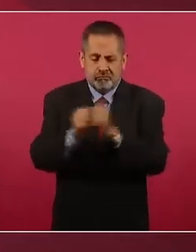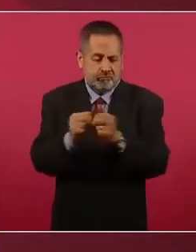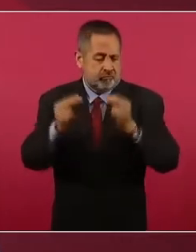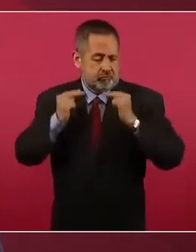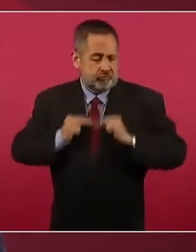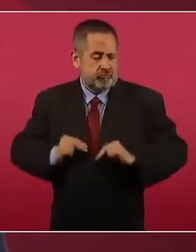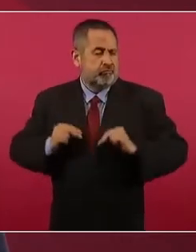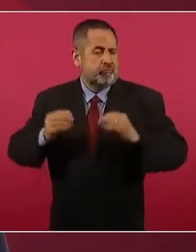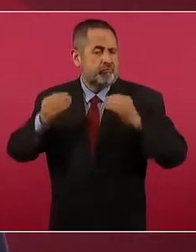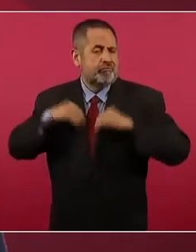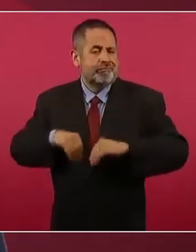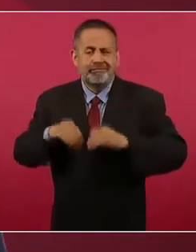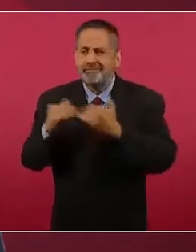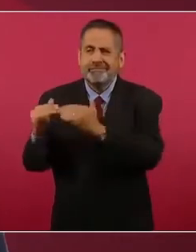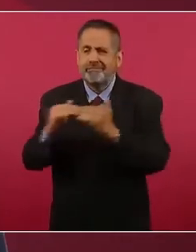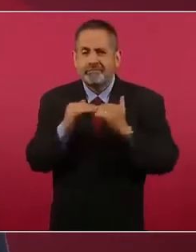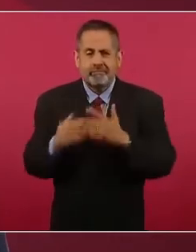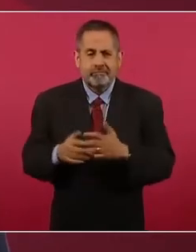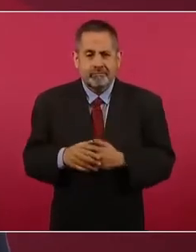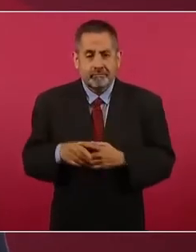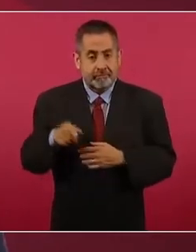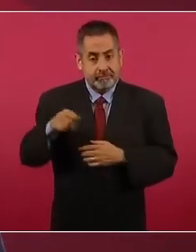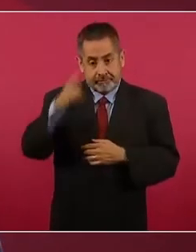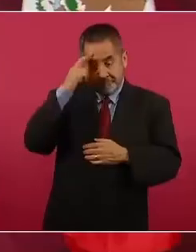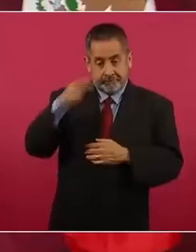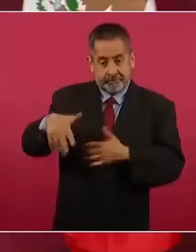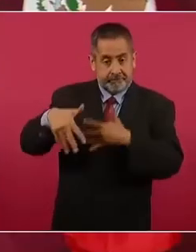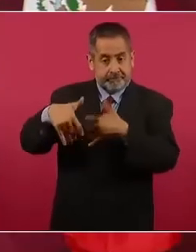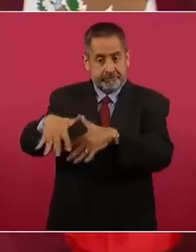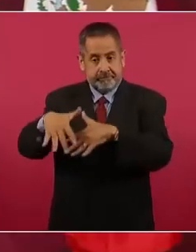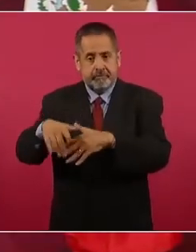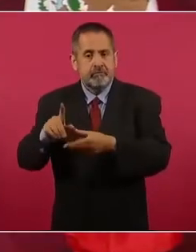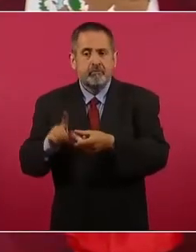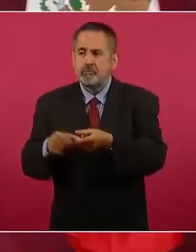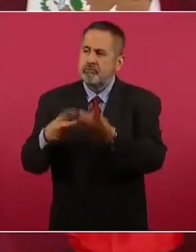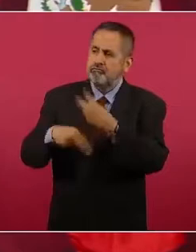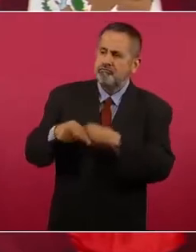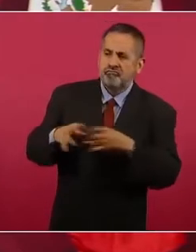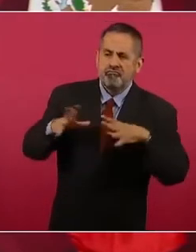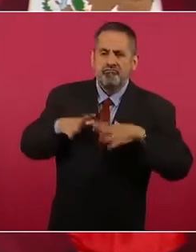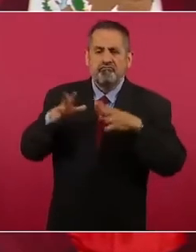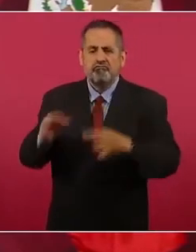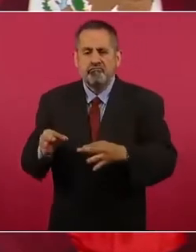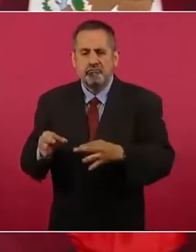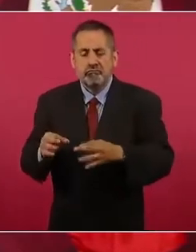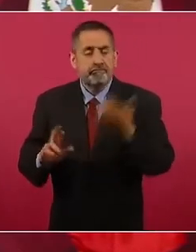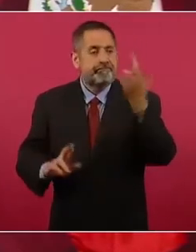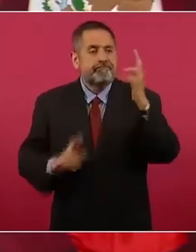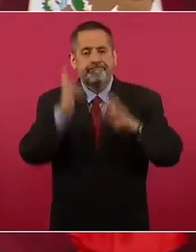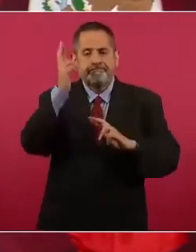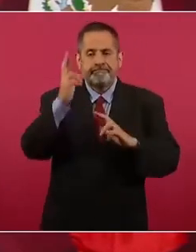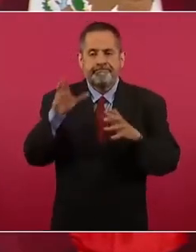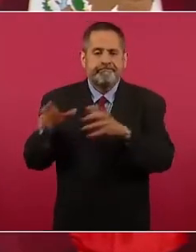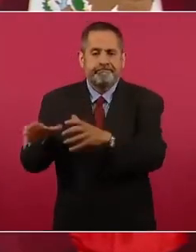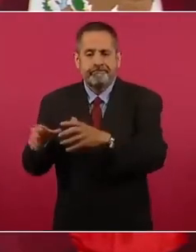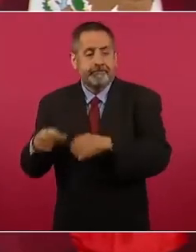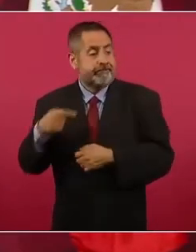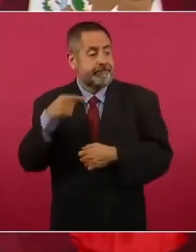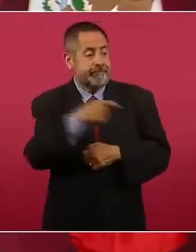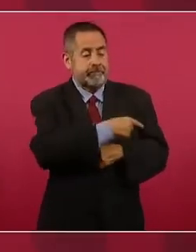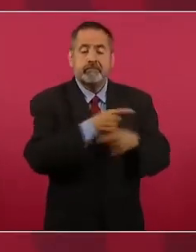ejército surge de la revolución, no es un ejército manejado por la